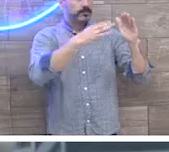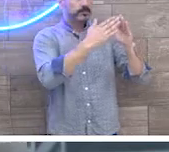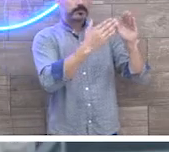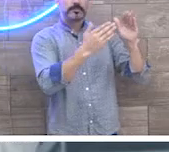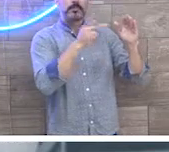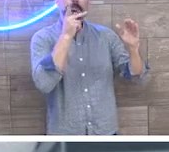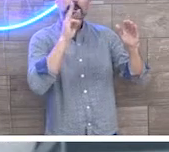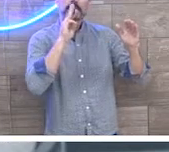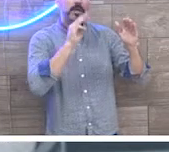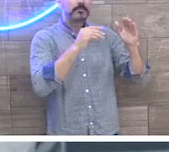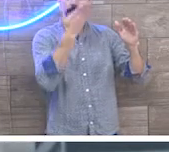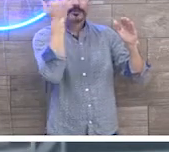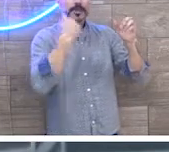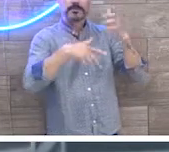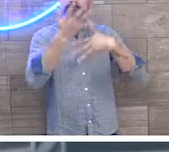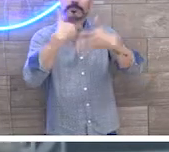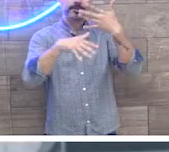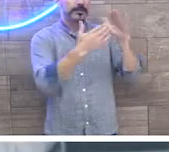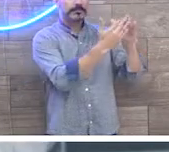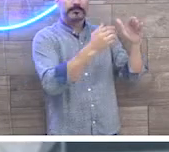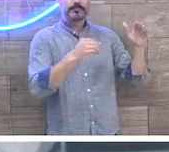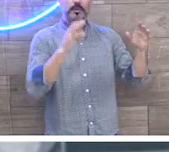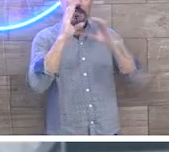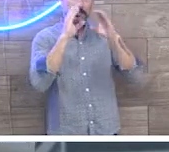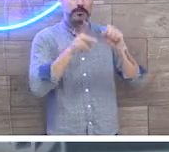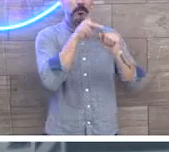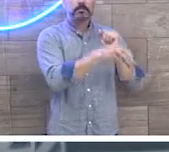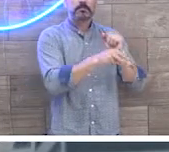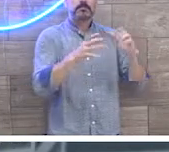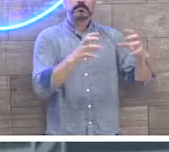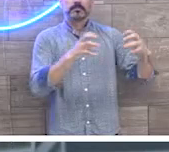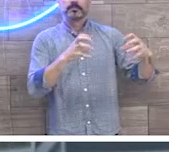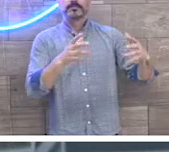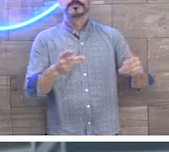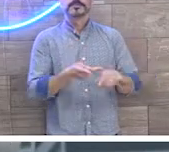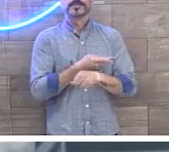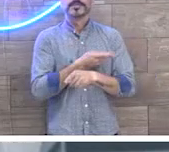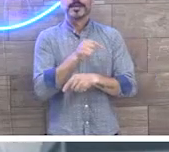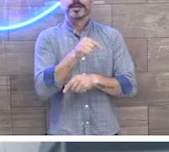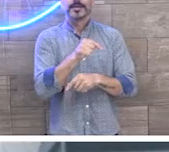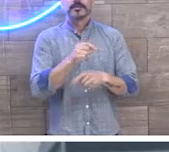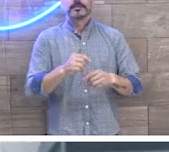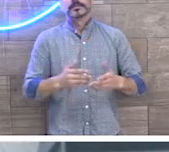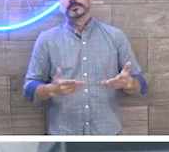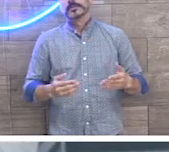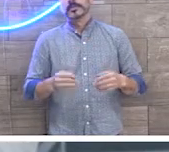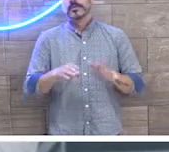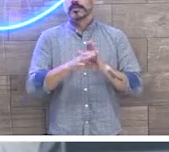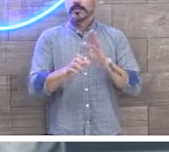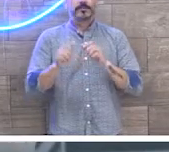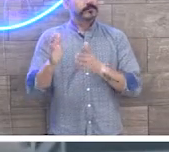padres no quieren aprender lengua de señas, por las circunstancias que sean. Si es un usuario de, uh-huh, tableros de